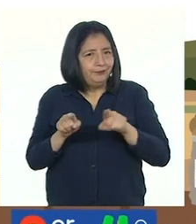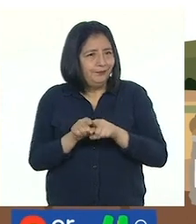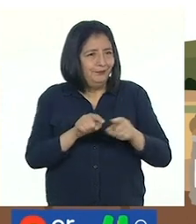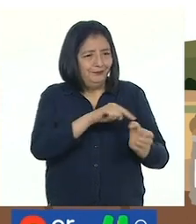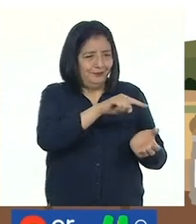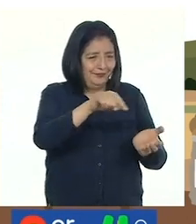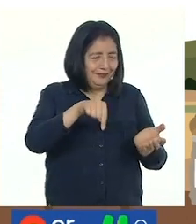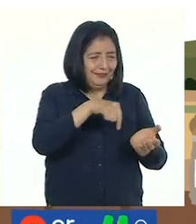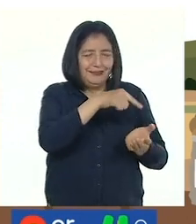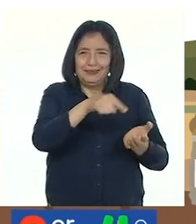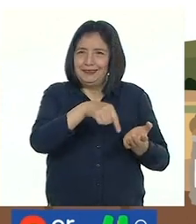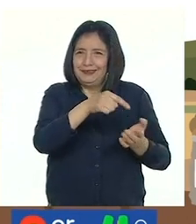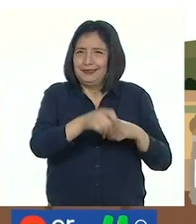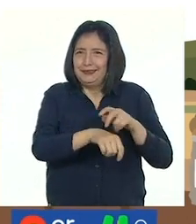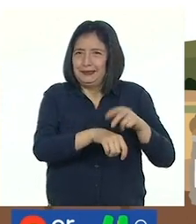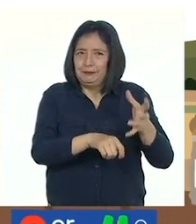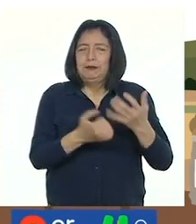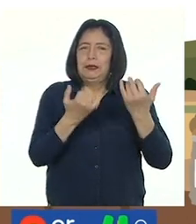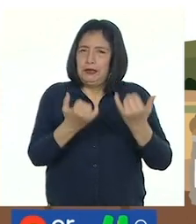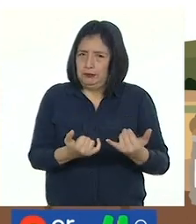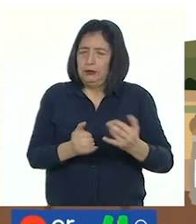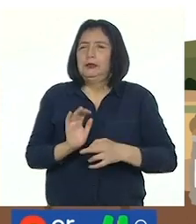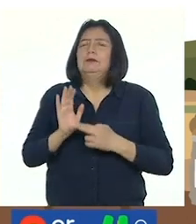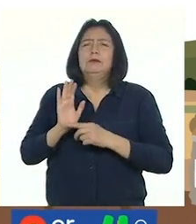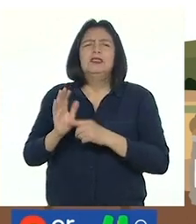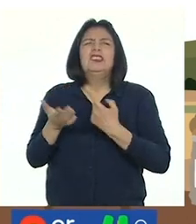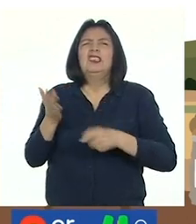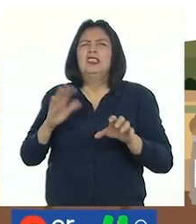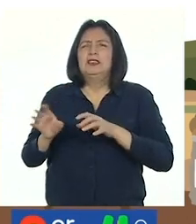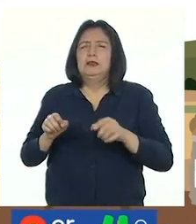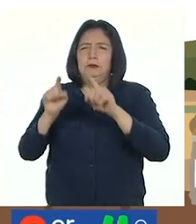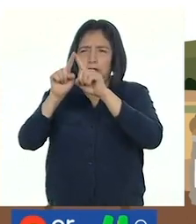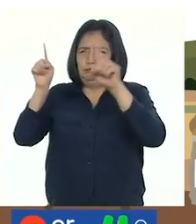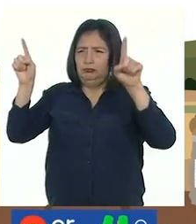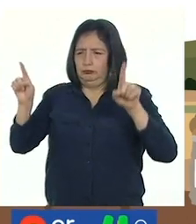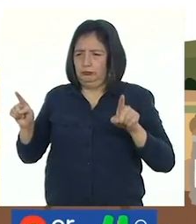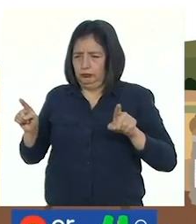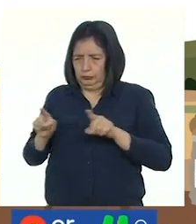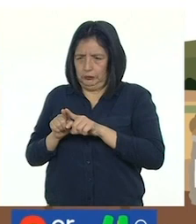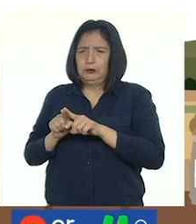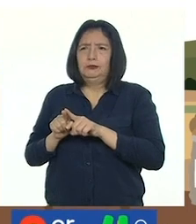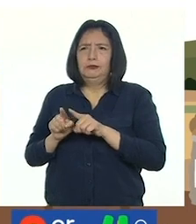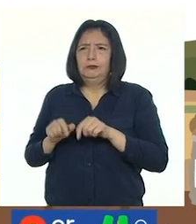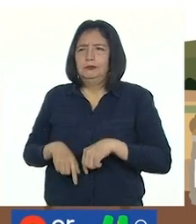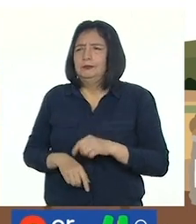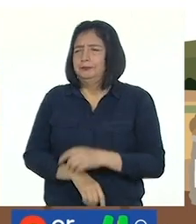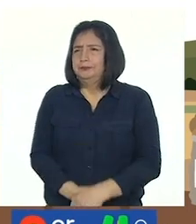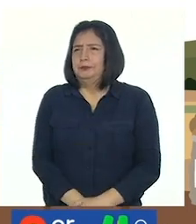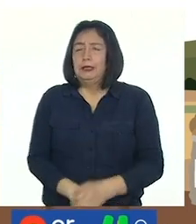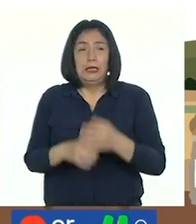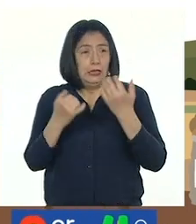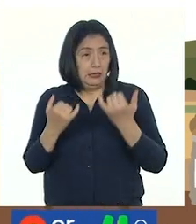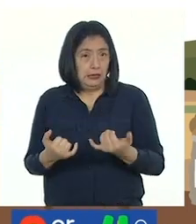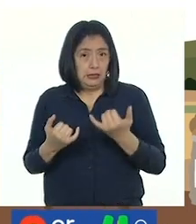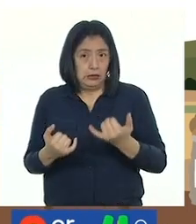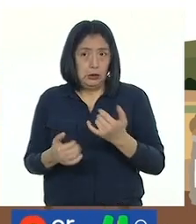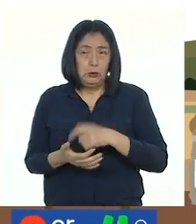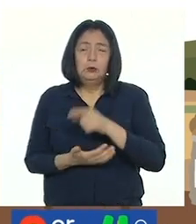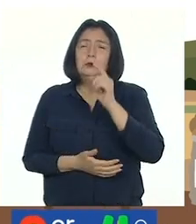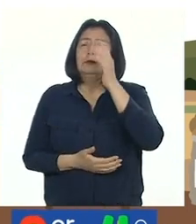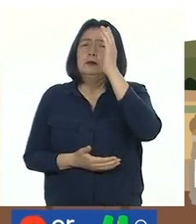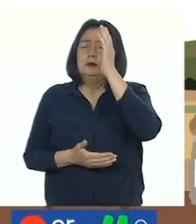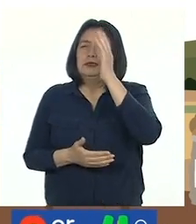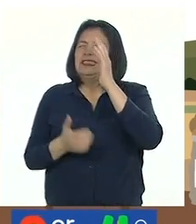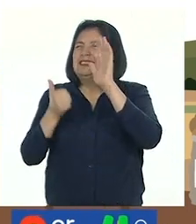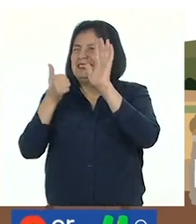papa. Solo que ahora, para representarlo, realizaremos un rectángulo con la forma del terreno. Ahora, lo tienen que